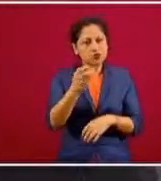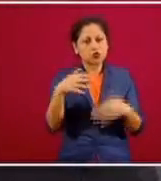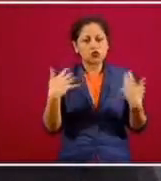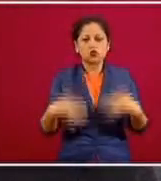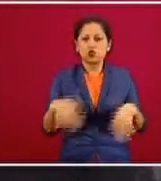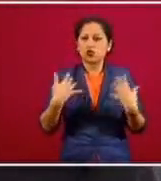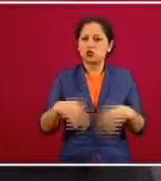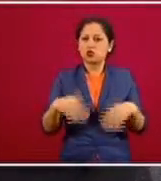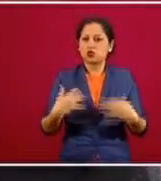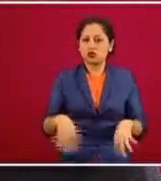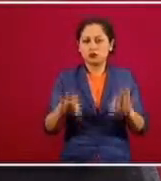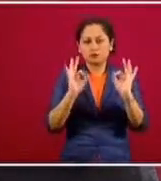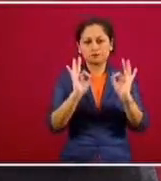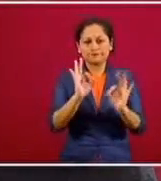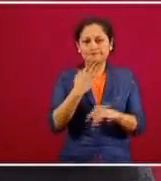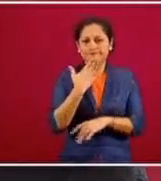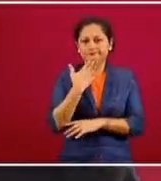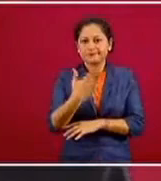y